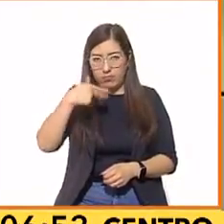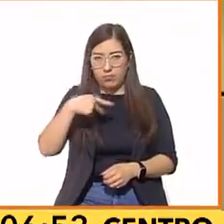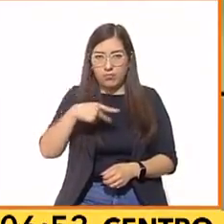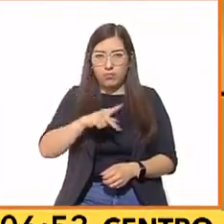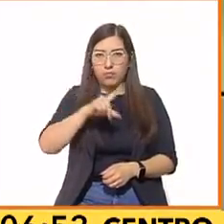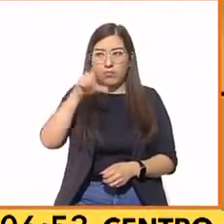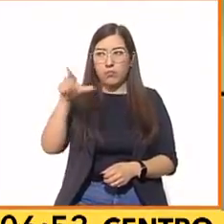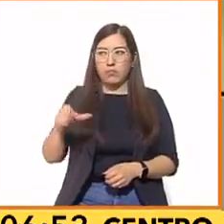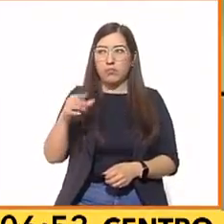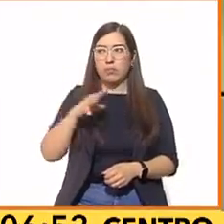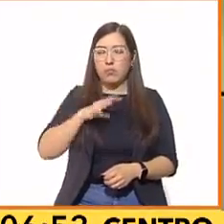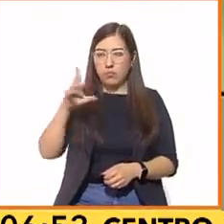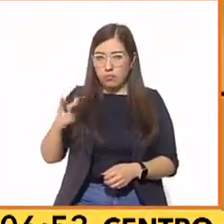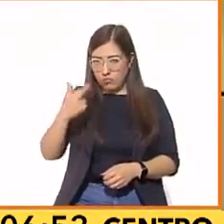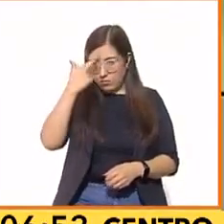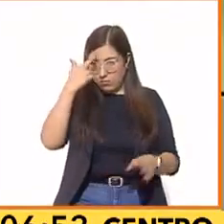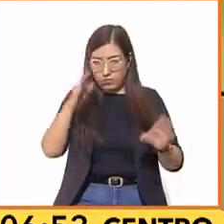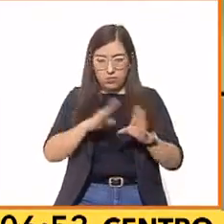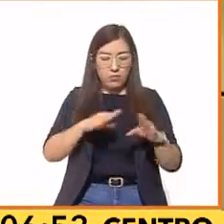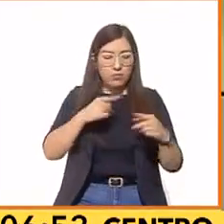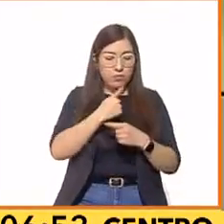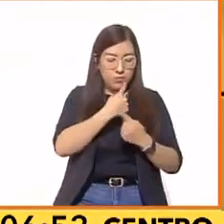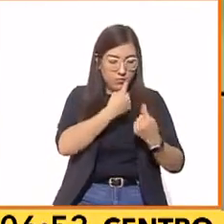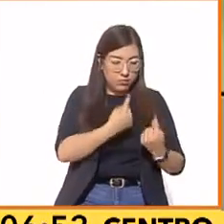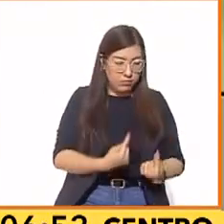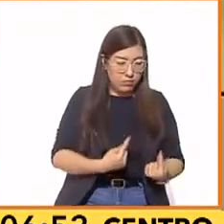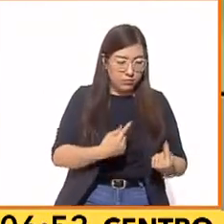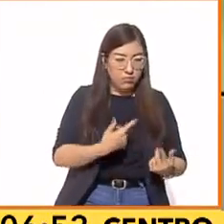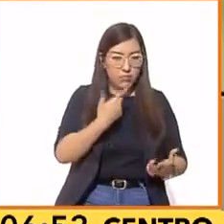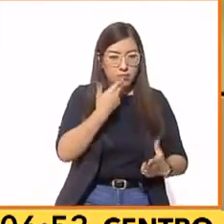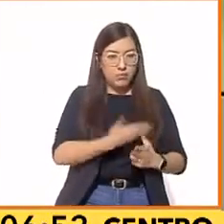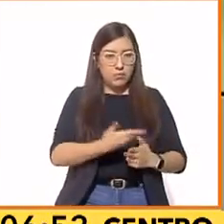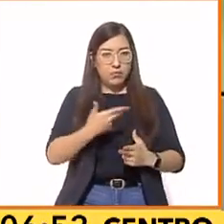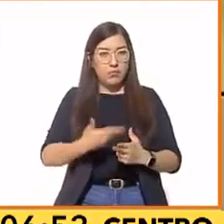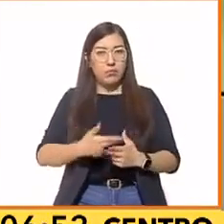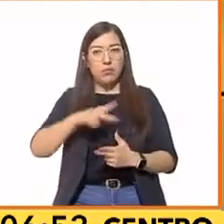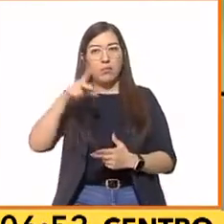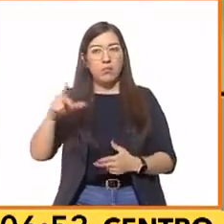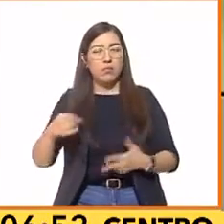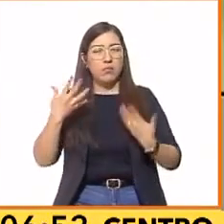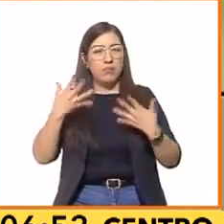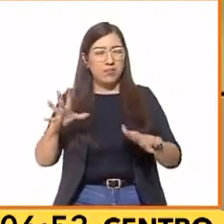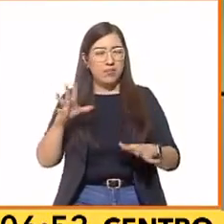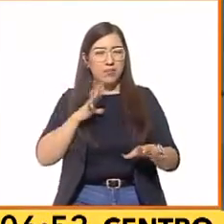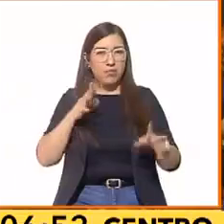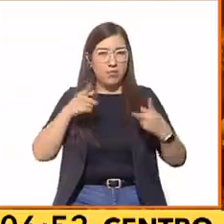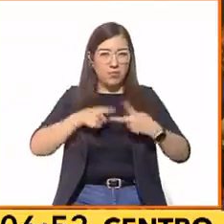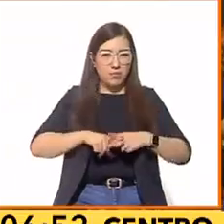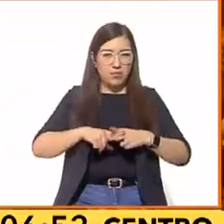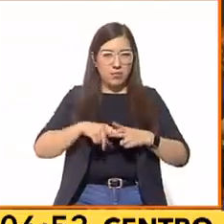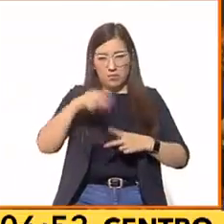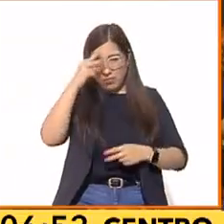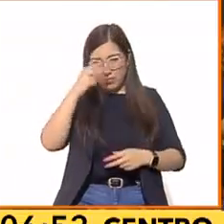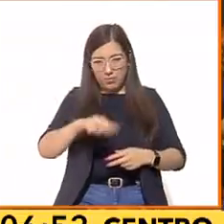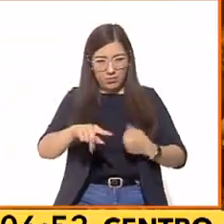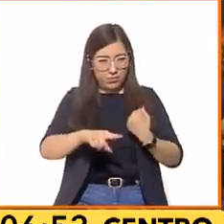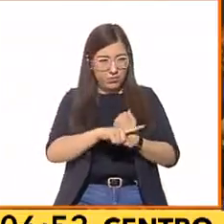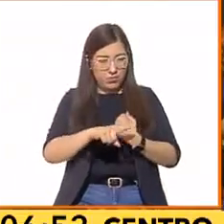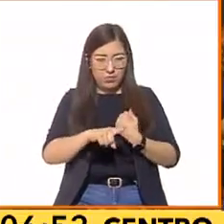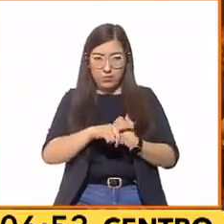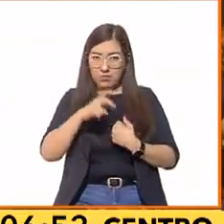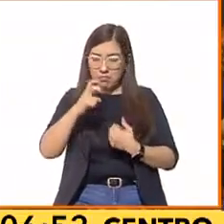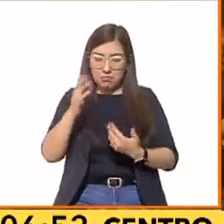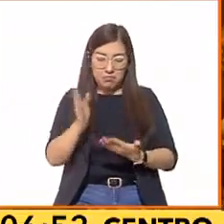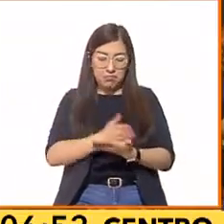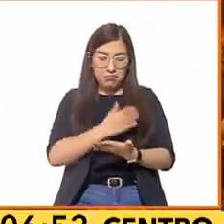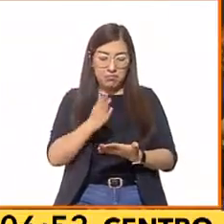primeros recuerdos infantiles hasta cuando comienza la encrucijada de México, son unas páginas maravillosas